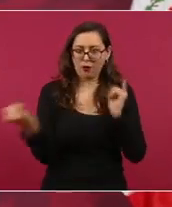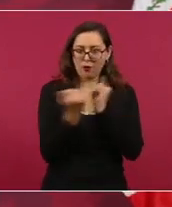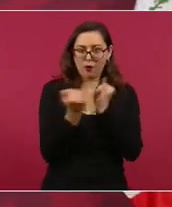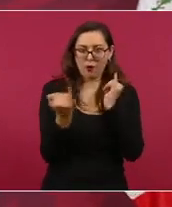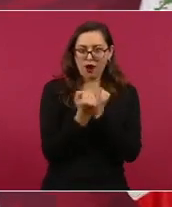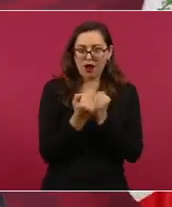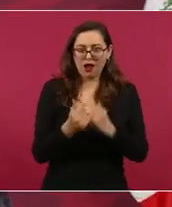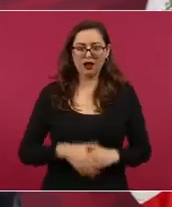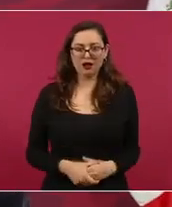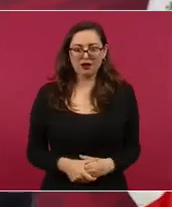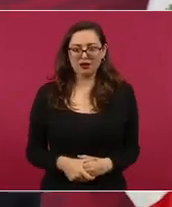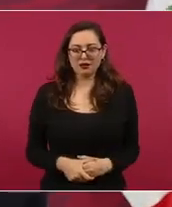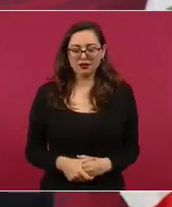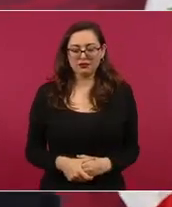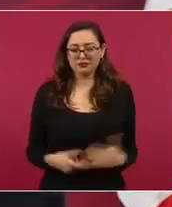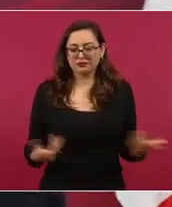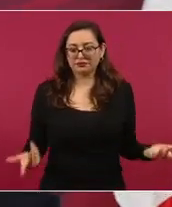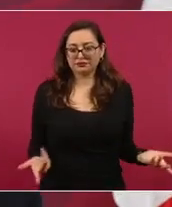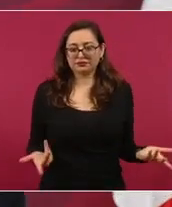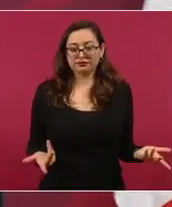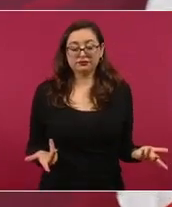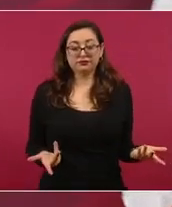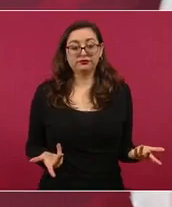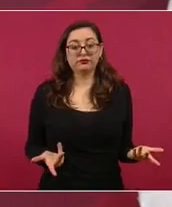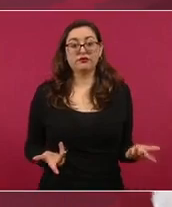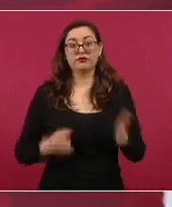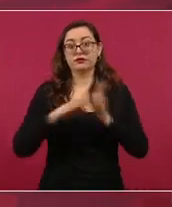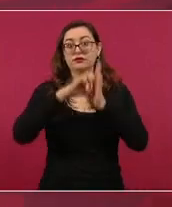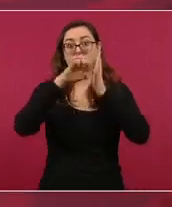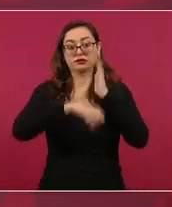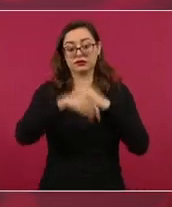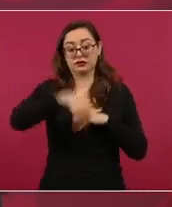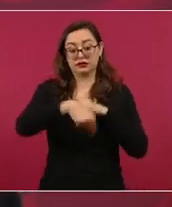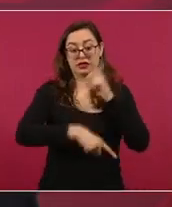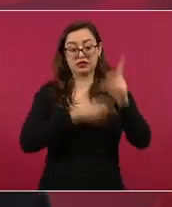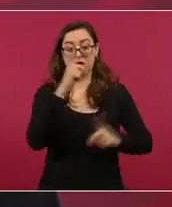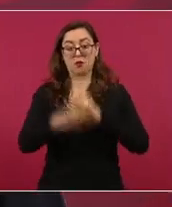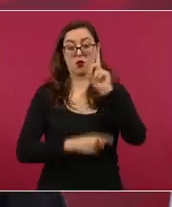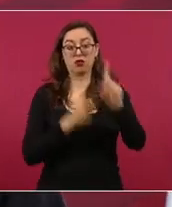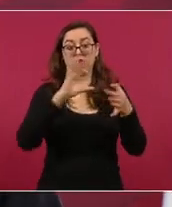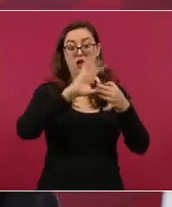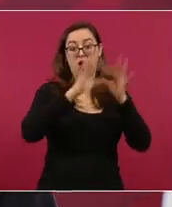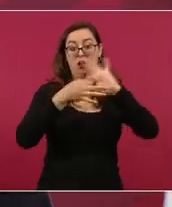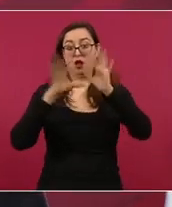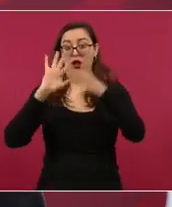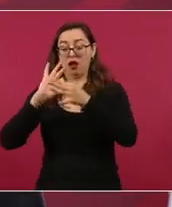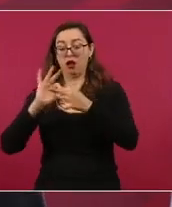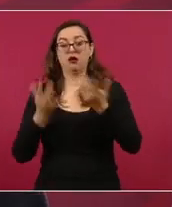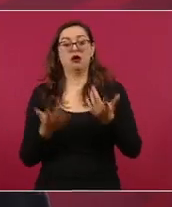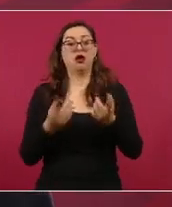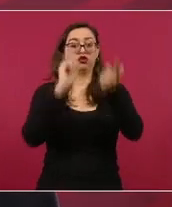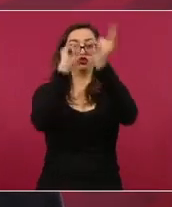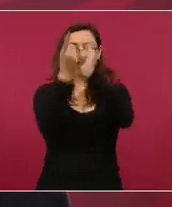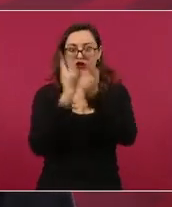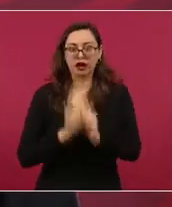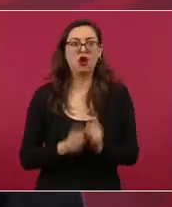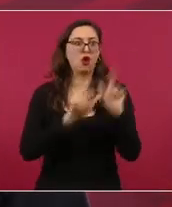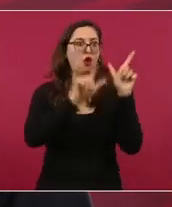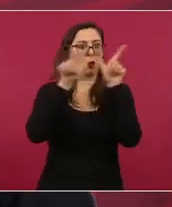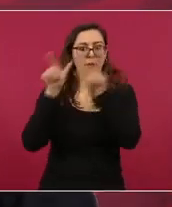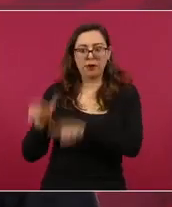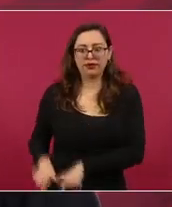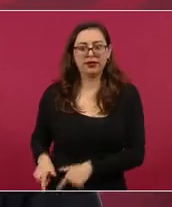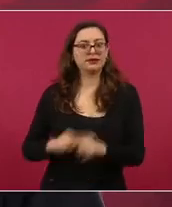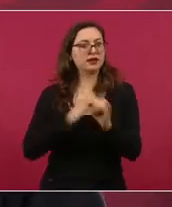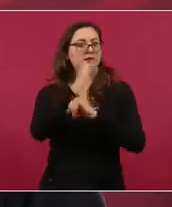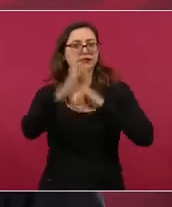nuestros deportistas olímpicos, quienes participan en competencias internacionales, traen